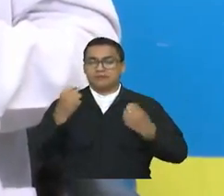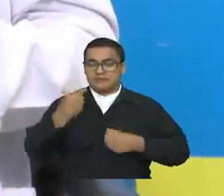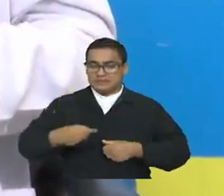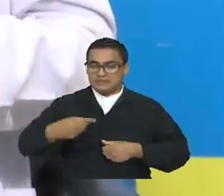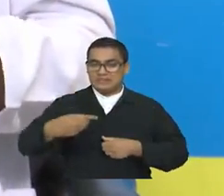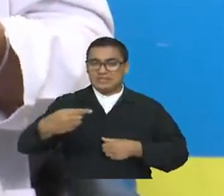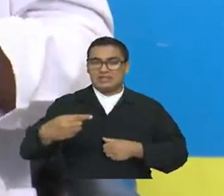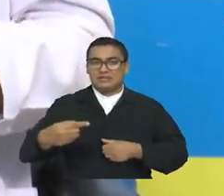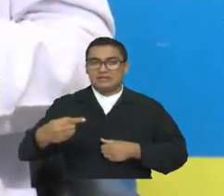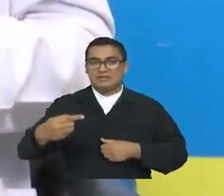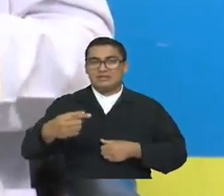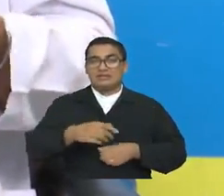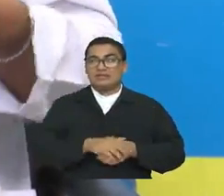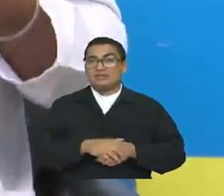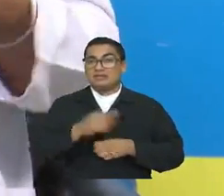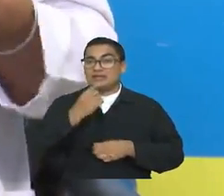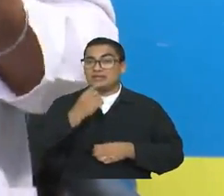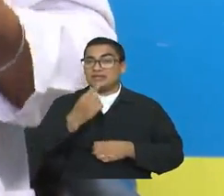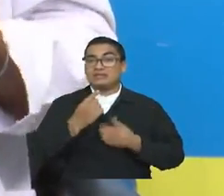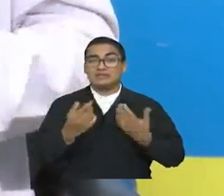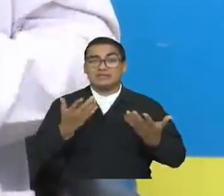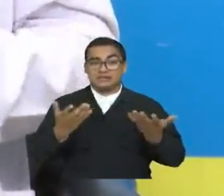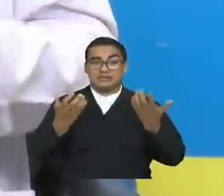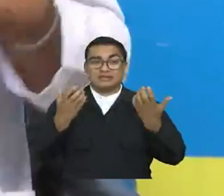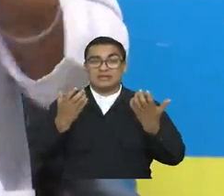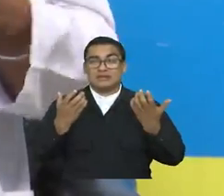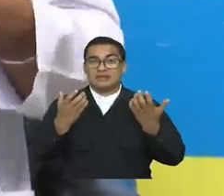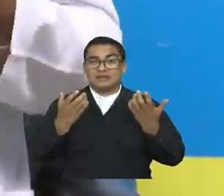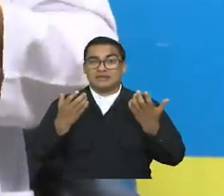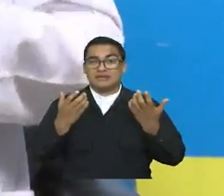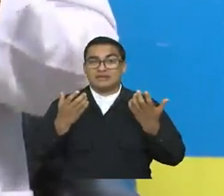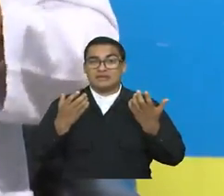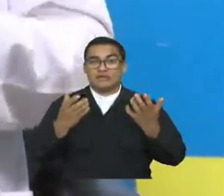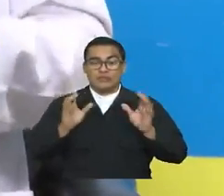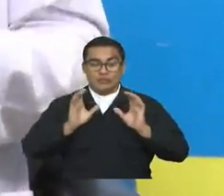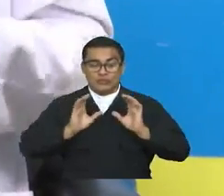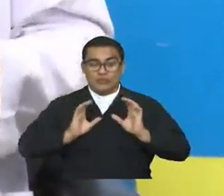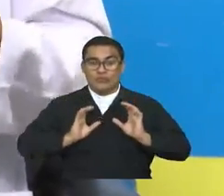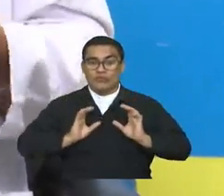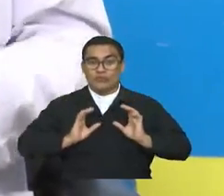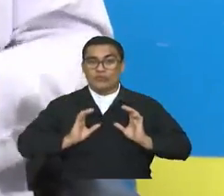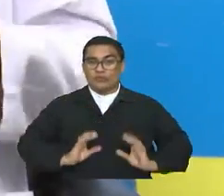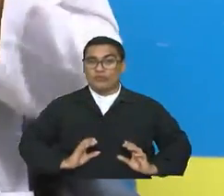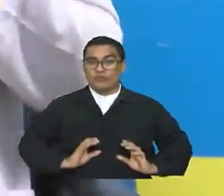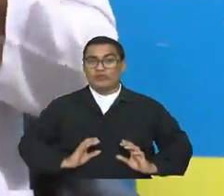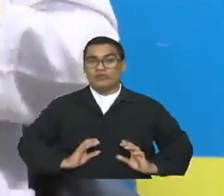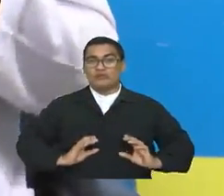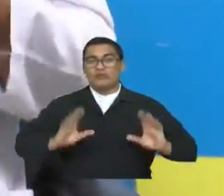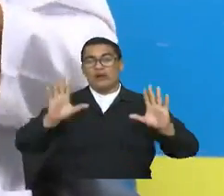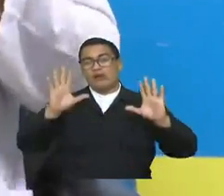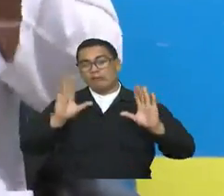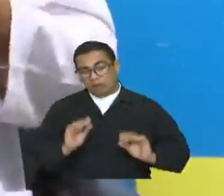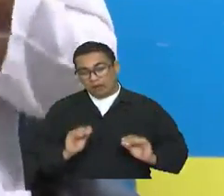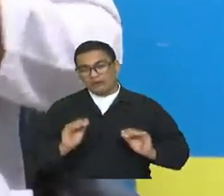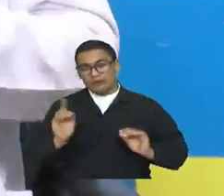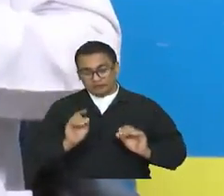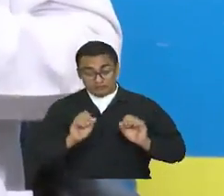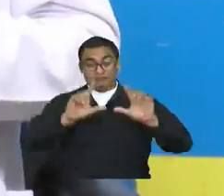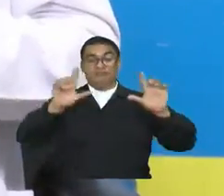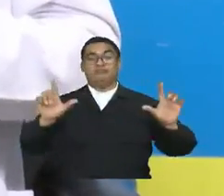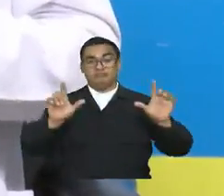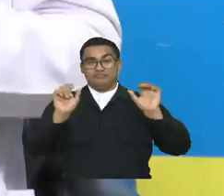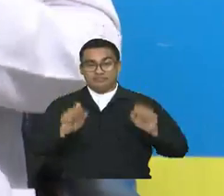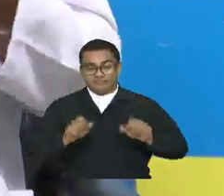extenuantes, porque lo que queremos nosotros es estimular nuestro metabolismo, que no esté apagado, que esté encendidito, quemando, que no